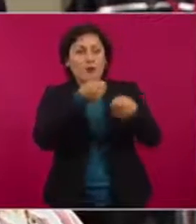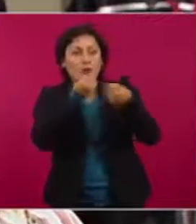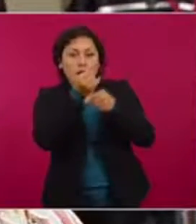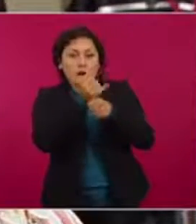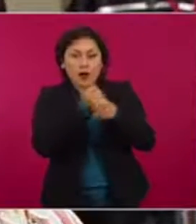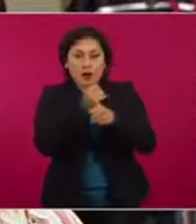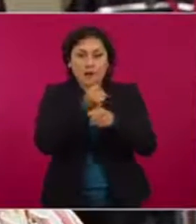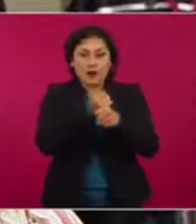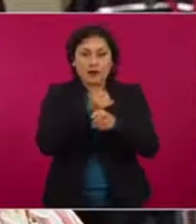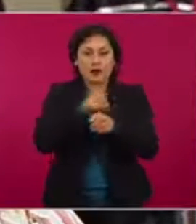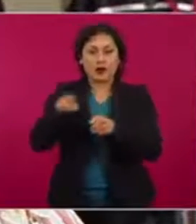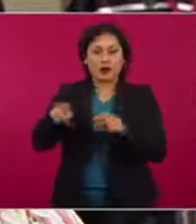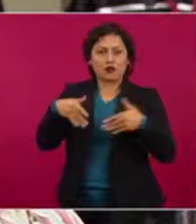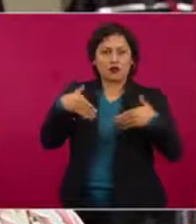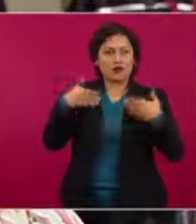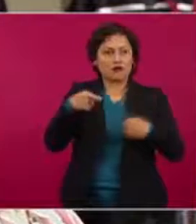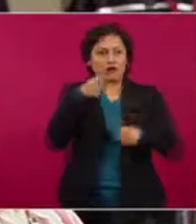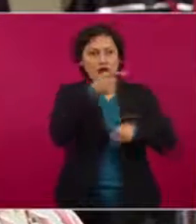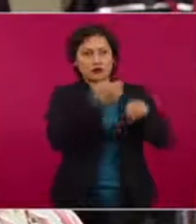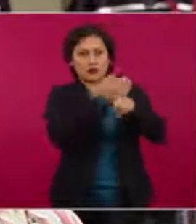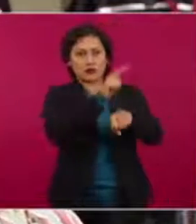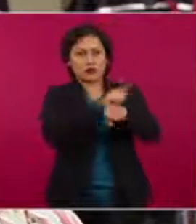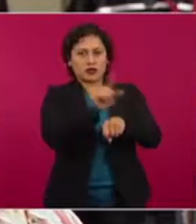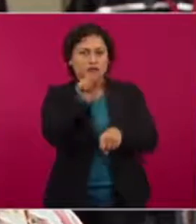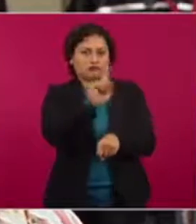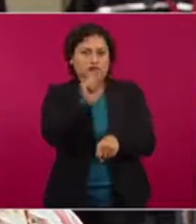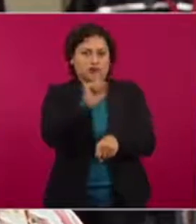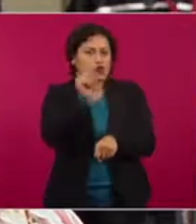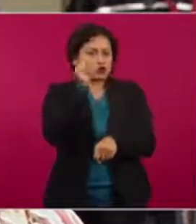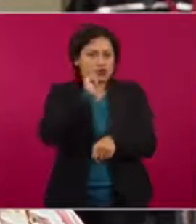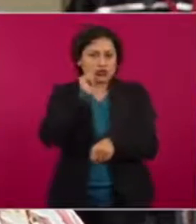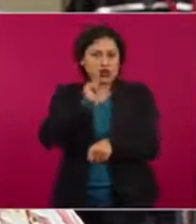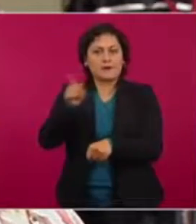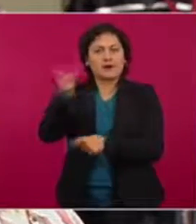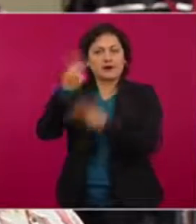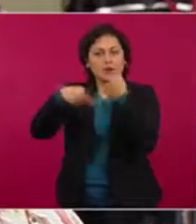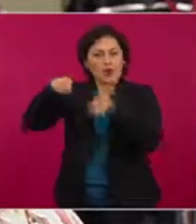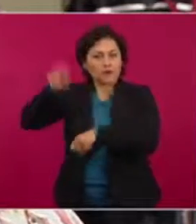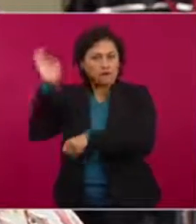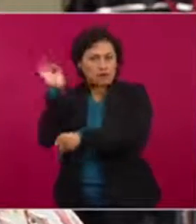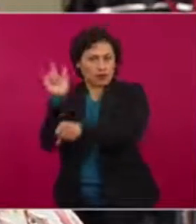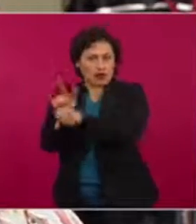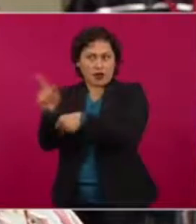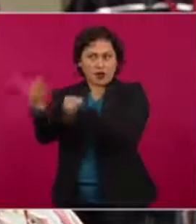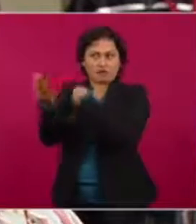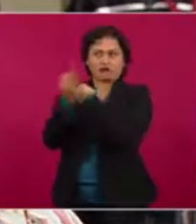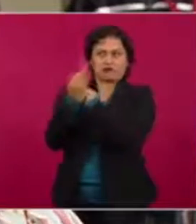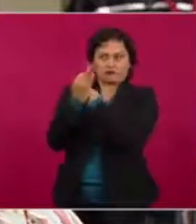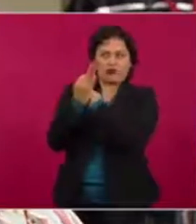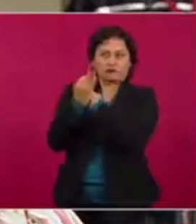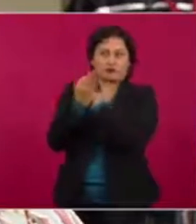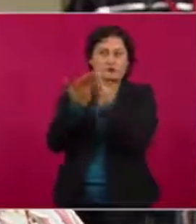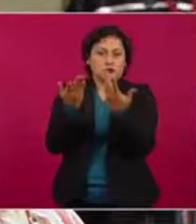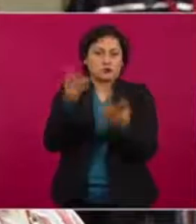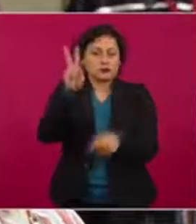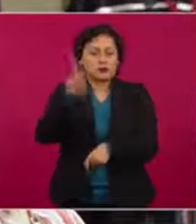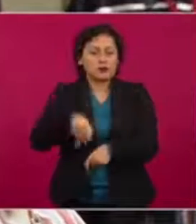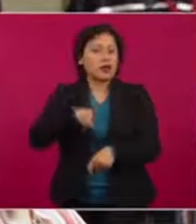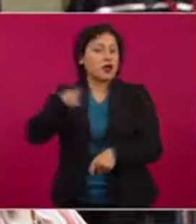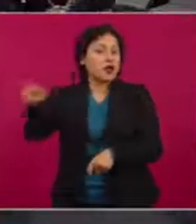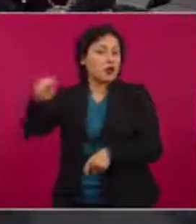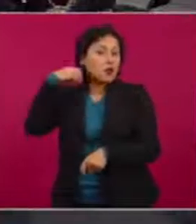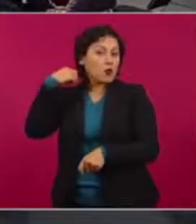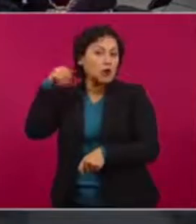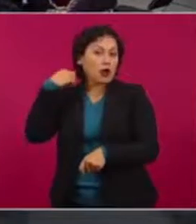estatal, en el gobernador o municipio, y siempre acuden al mecanismo por protección. Y en Oaxaca fue súper evidente, por